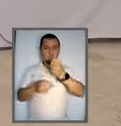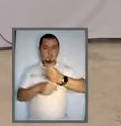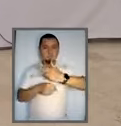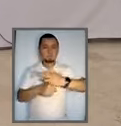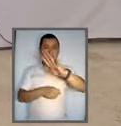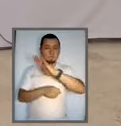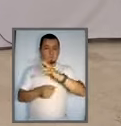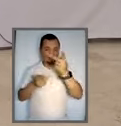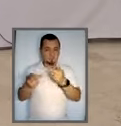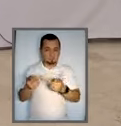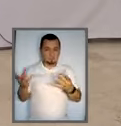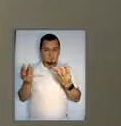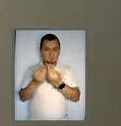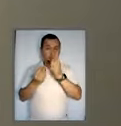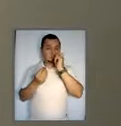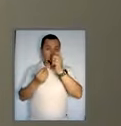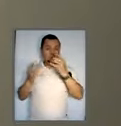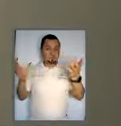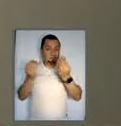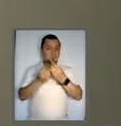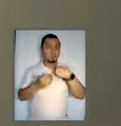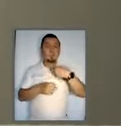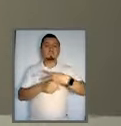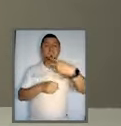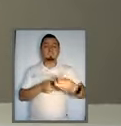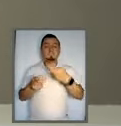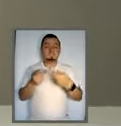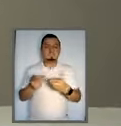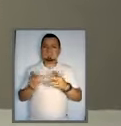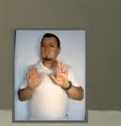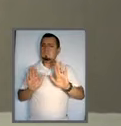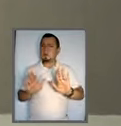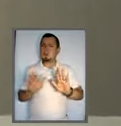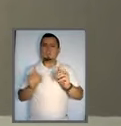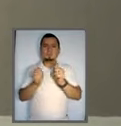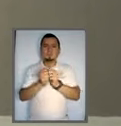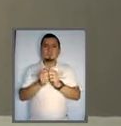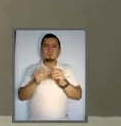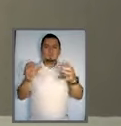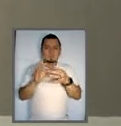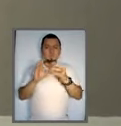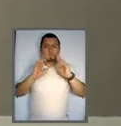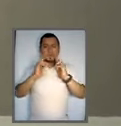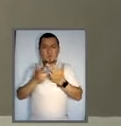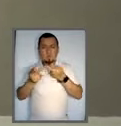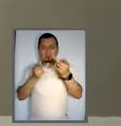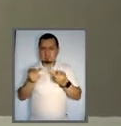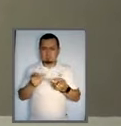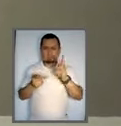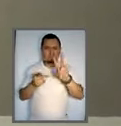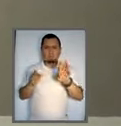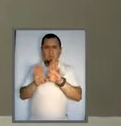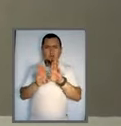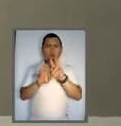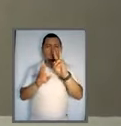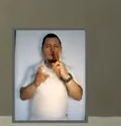Educación, ya que hemos sido invitados de manera permanente a trabajo de mesa, en un trabajo